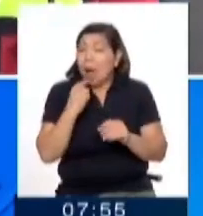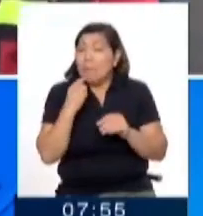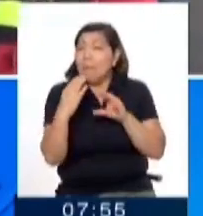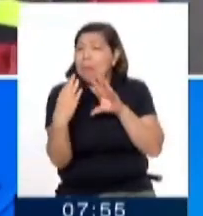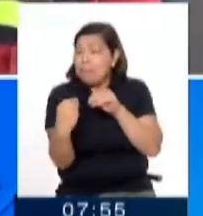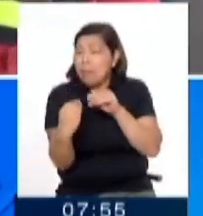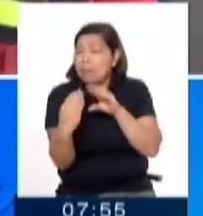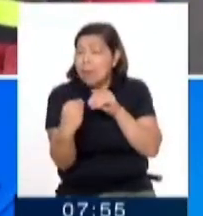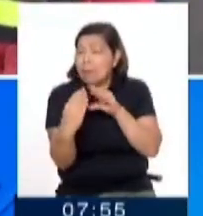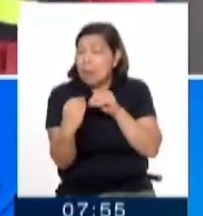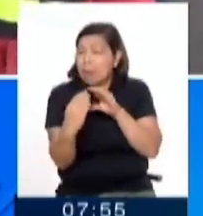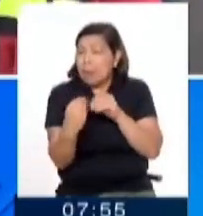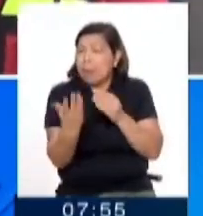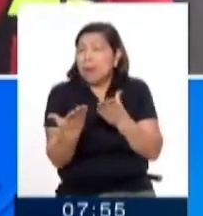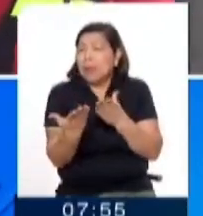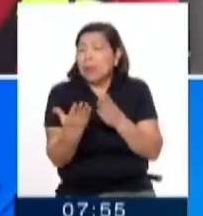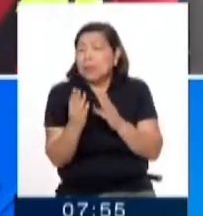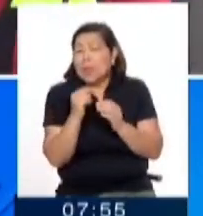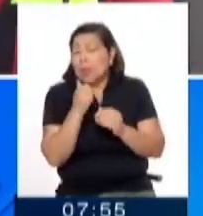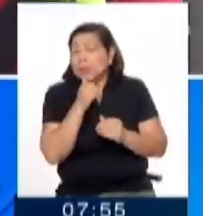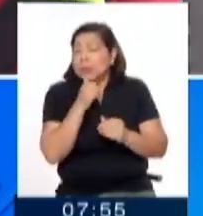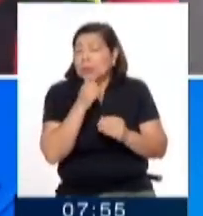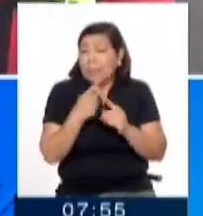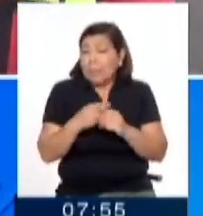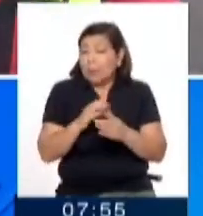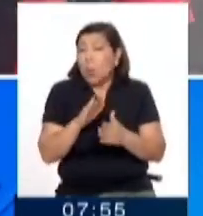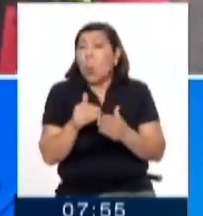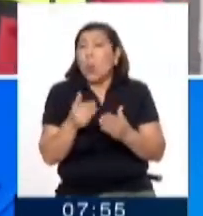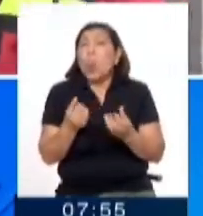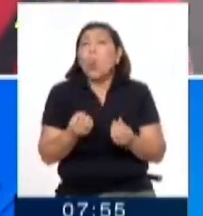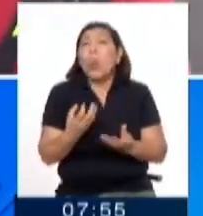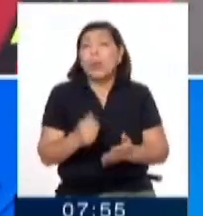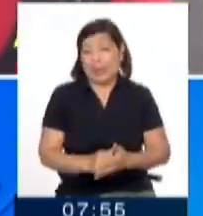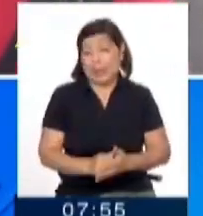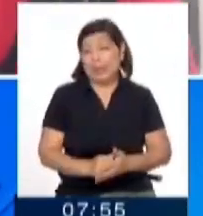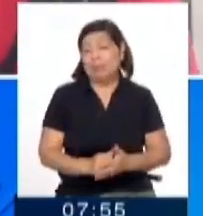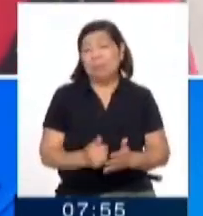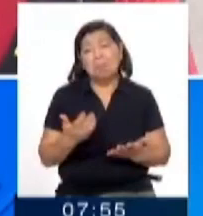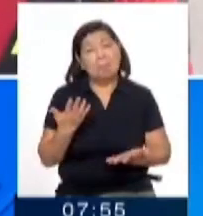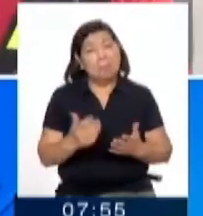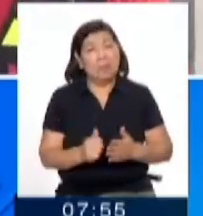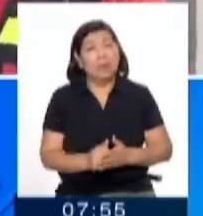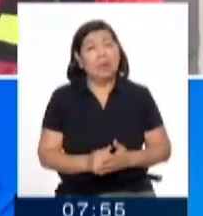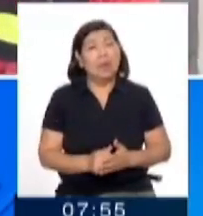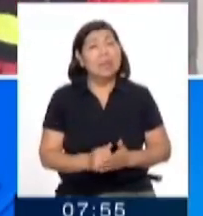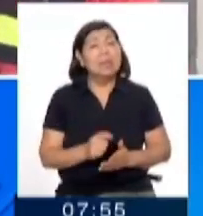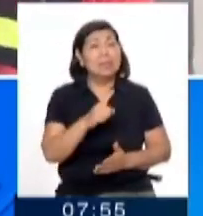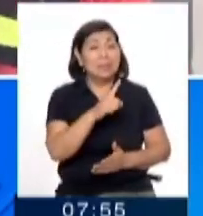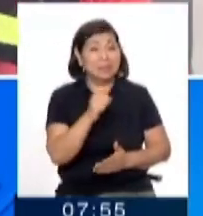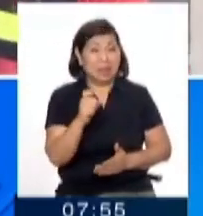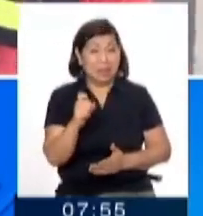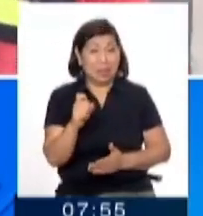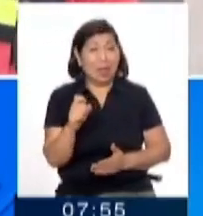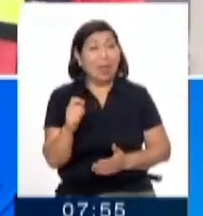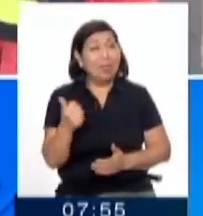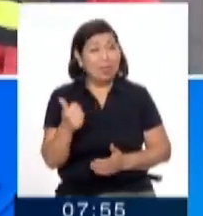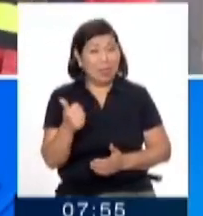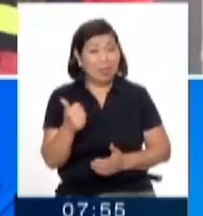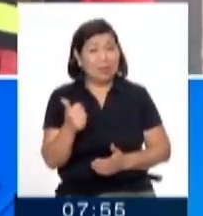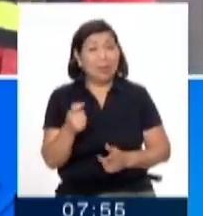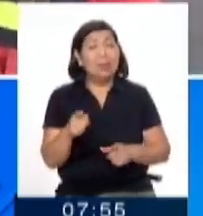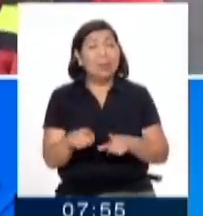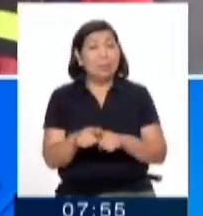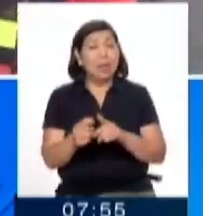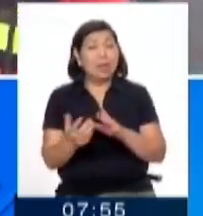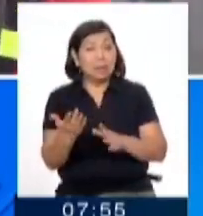todo el tiempo de rescate. ¿Cuánto personal de bomberos ha desplegado para poder atender esa emergencia? Aproximadamente 110 bomberos y 15 unidades de cuerpo de